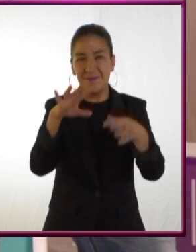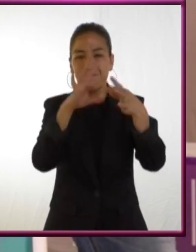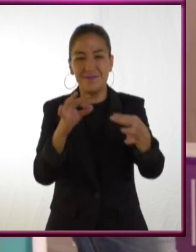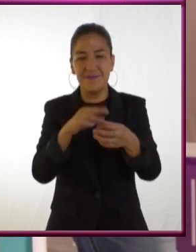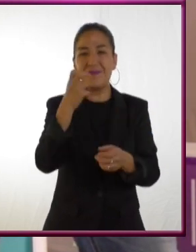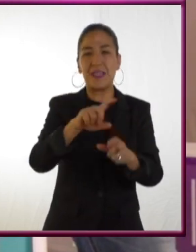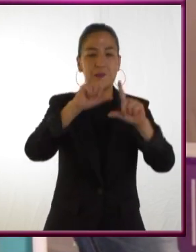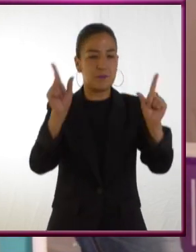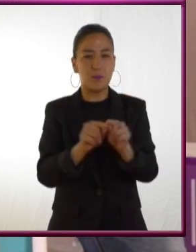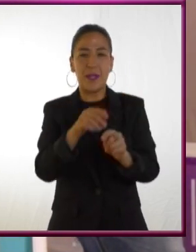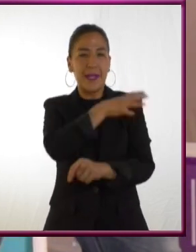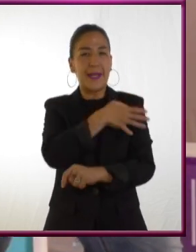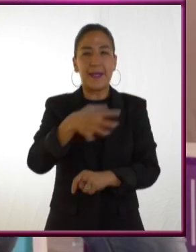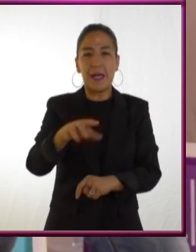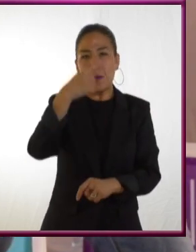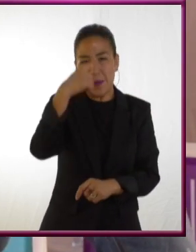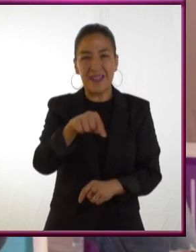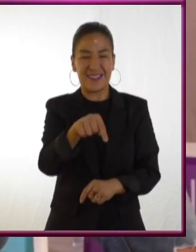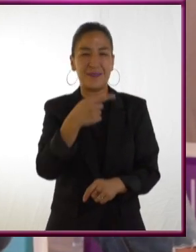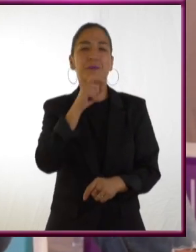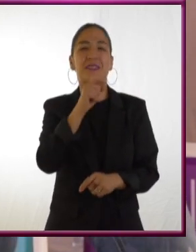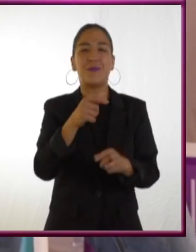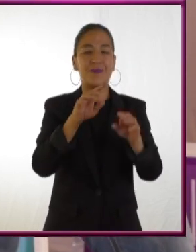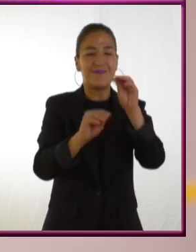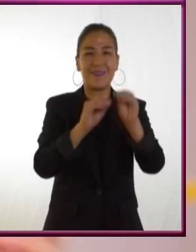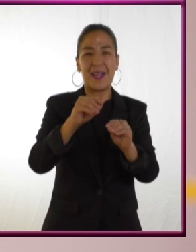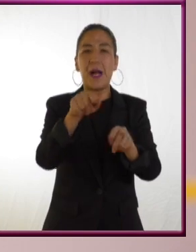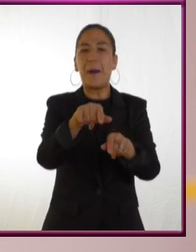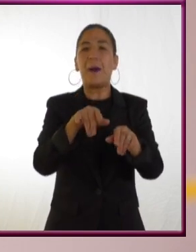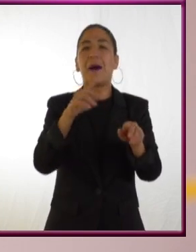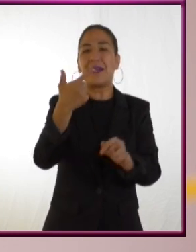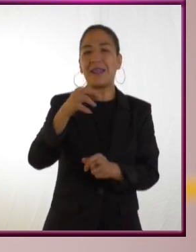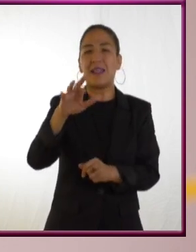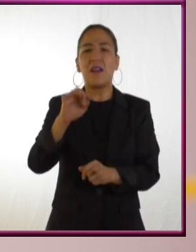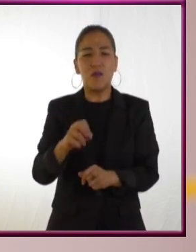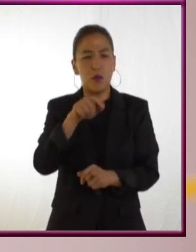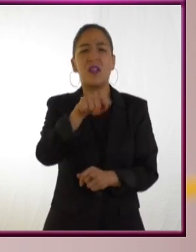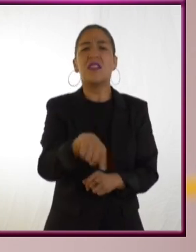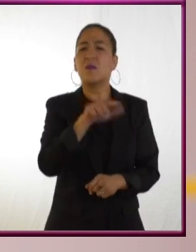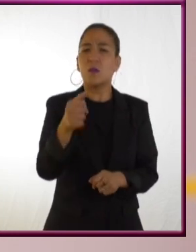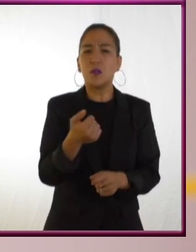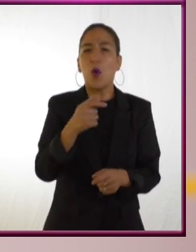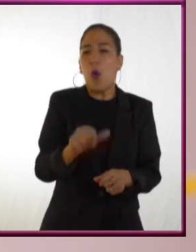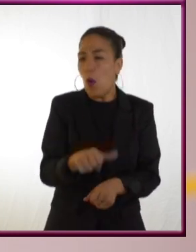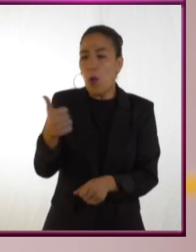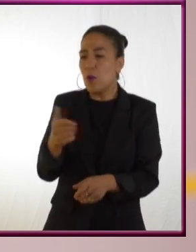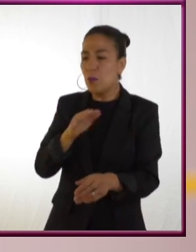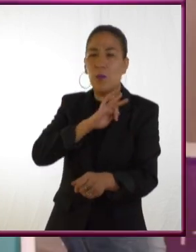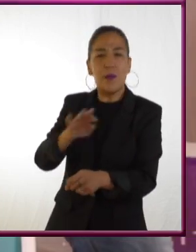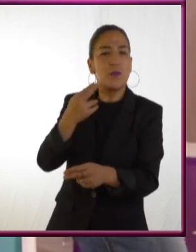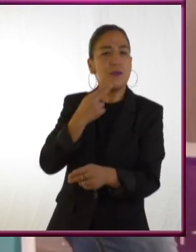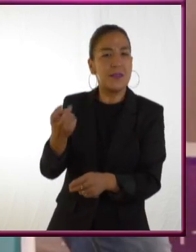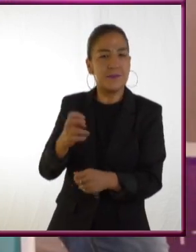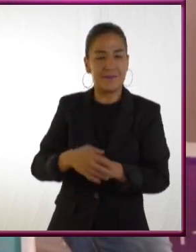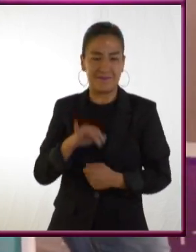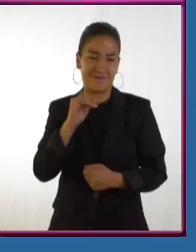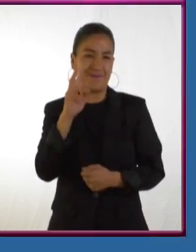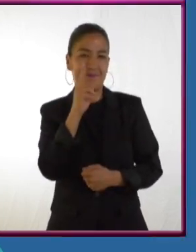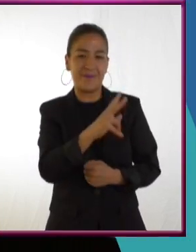sobre las conclusiones generales de Euler con respecto a los grafos y para que nos digan en qué más se usan estas representaciones.